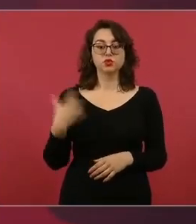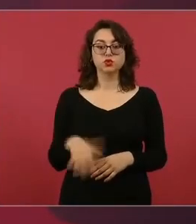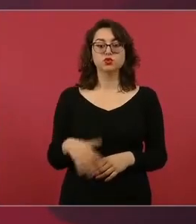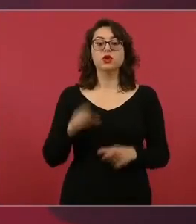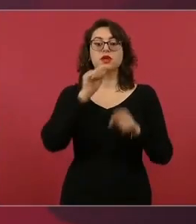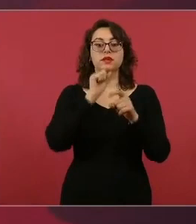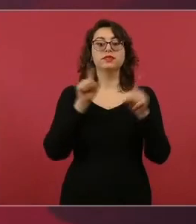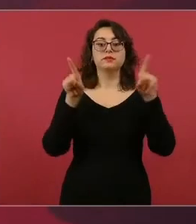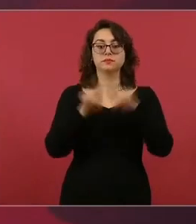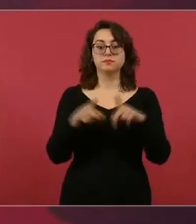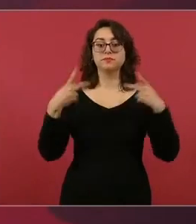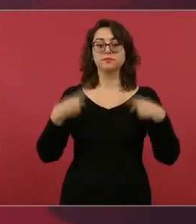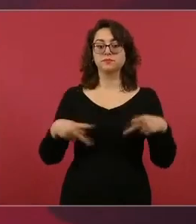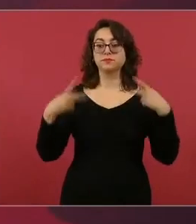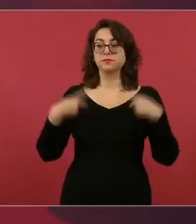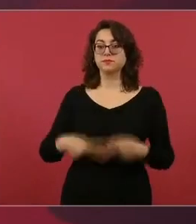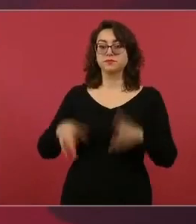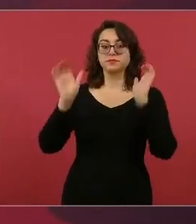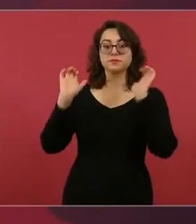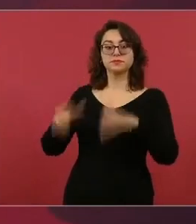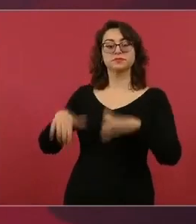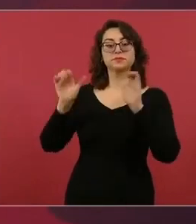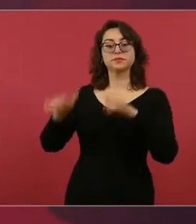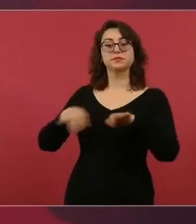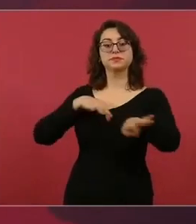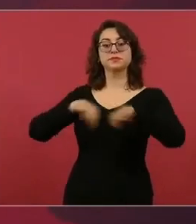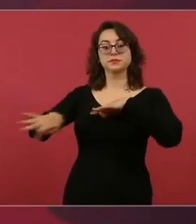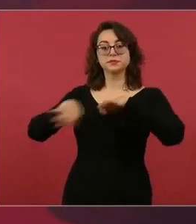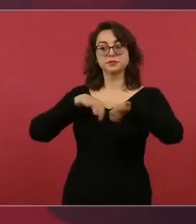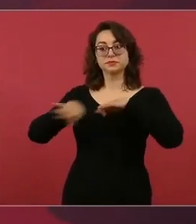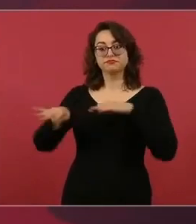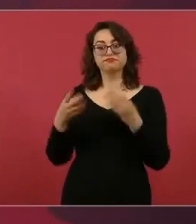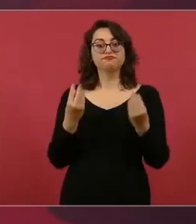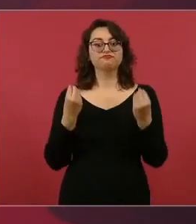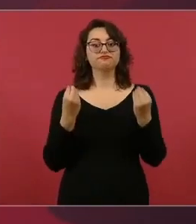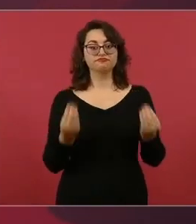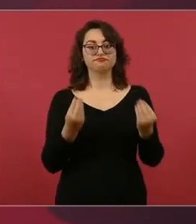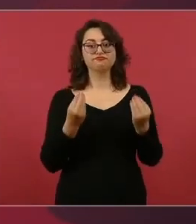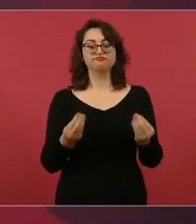empleos en Altamira y en